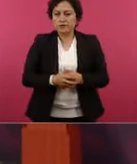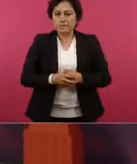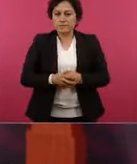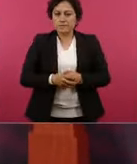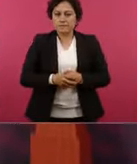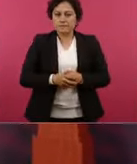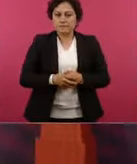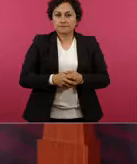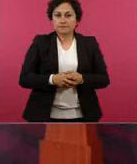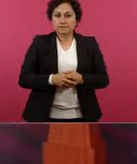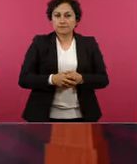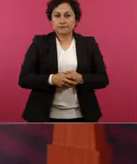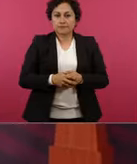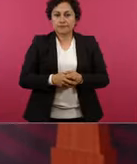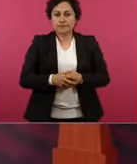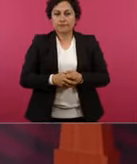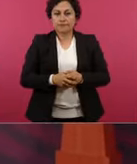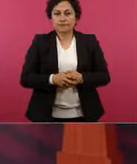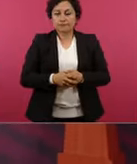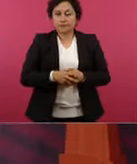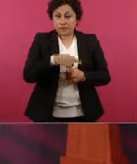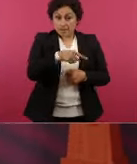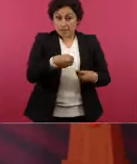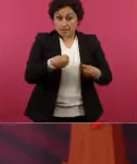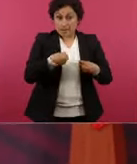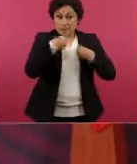el pináculo, está arriba